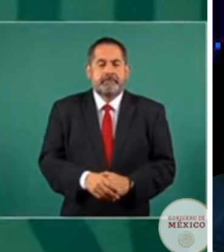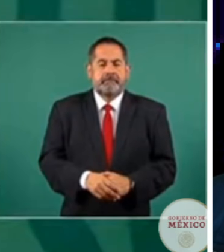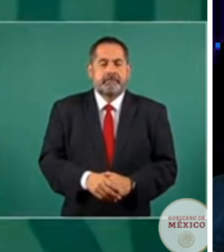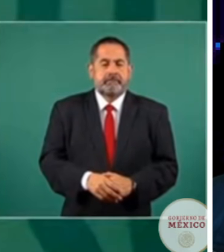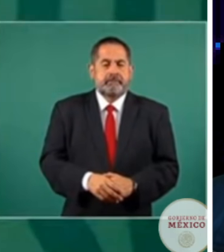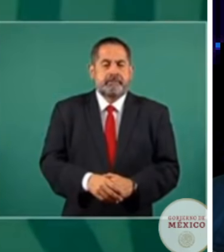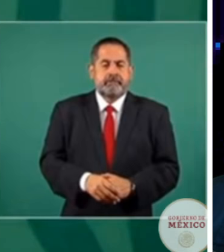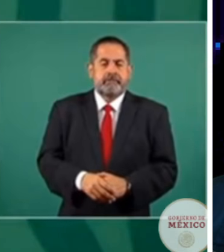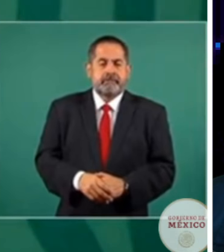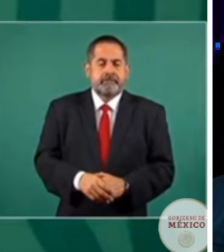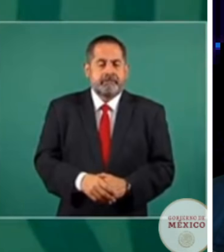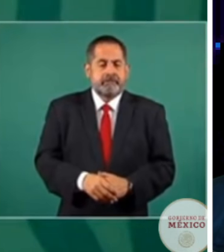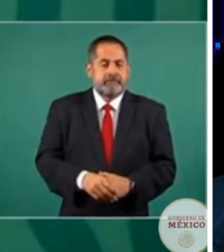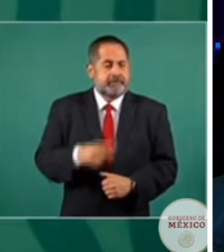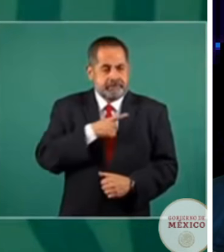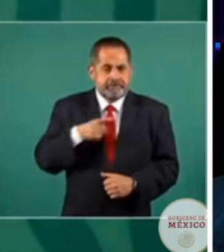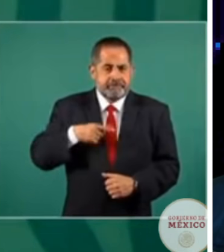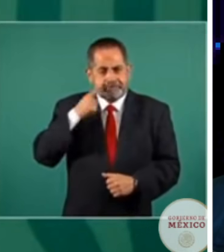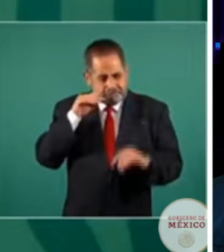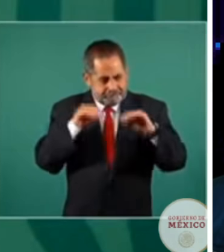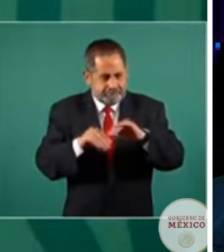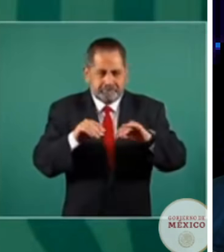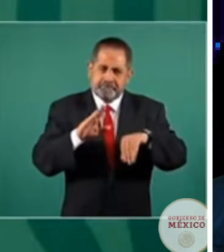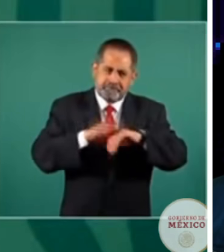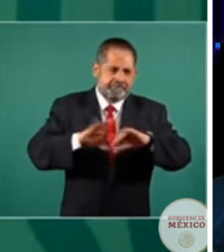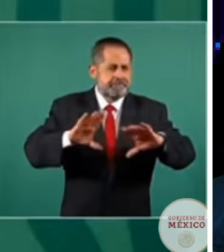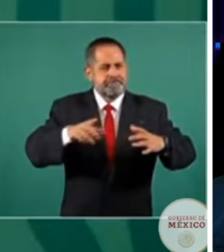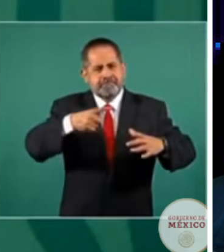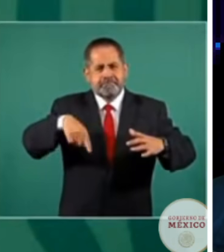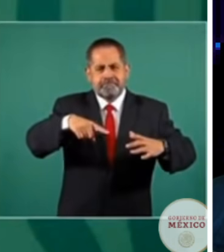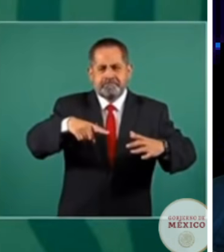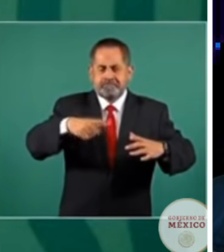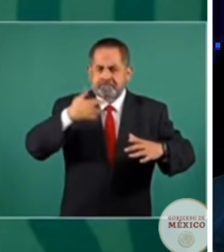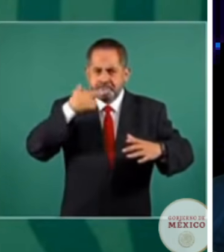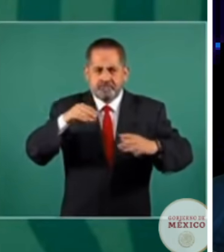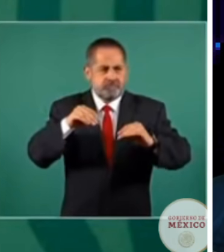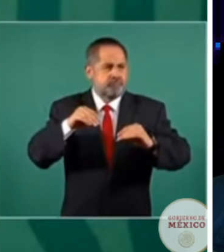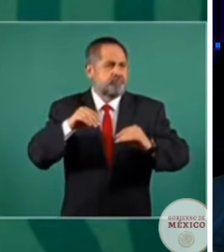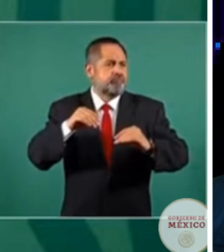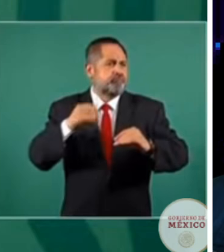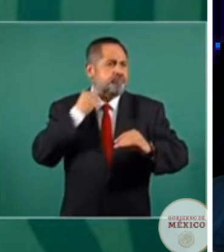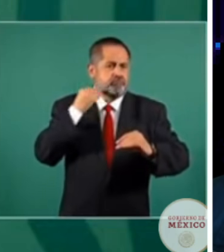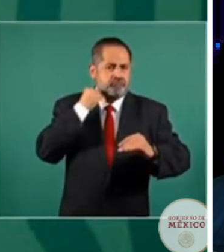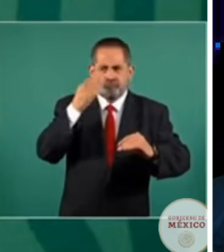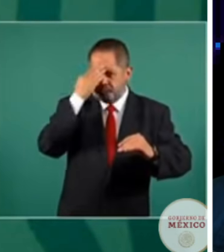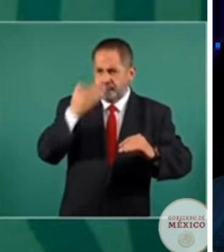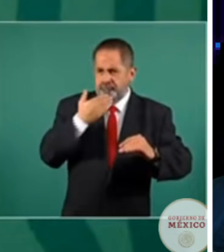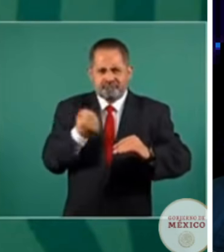que deberían de tener equipos muy buenos de abogados